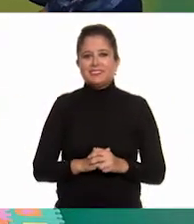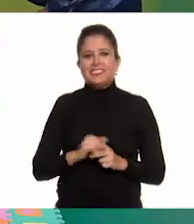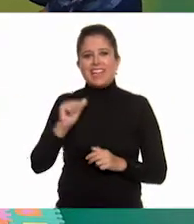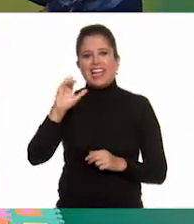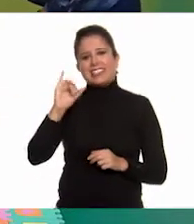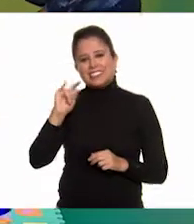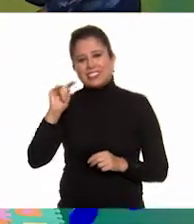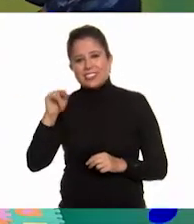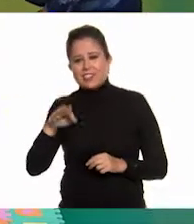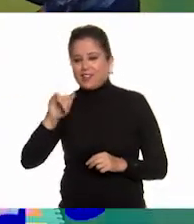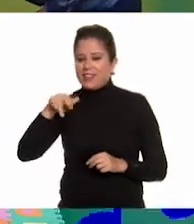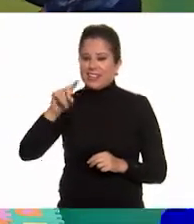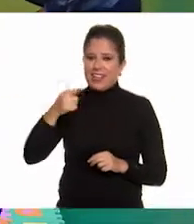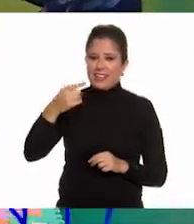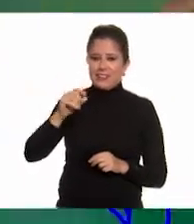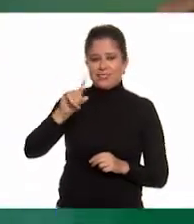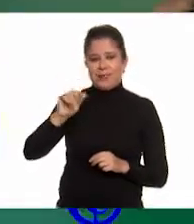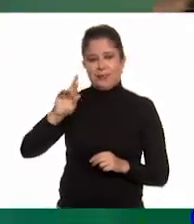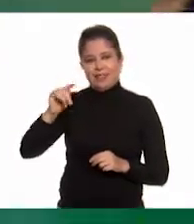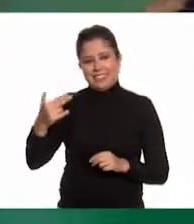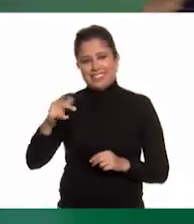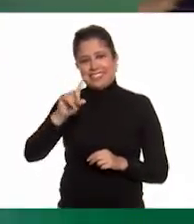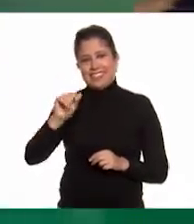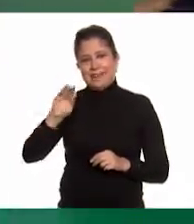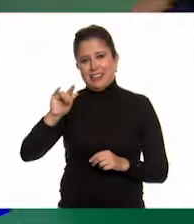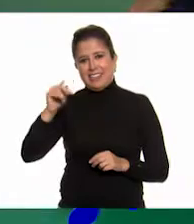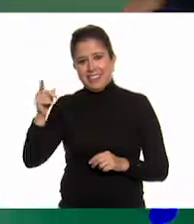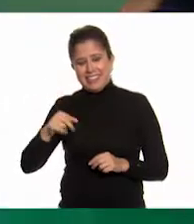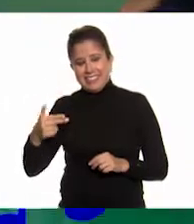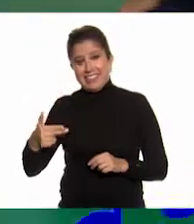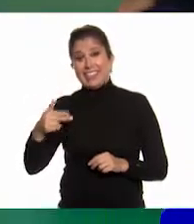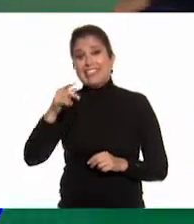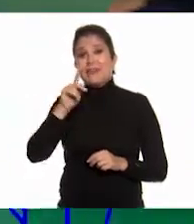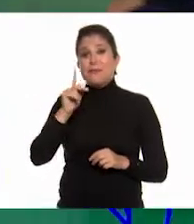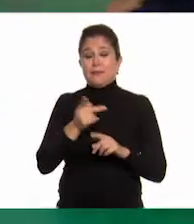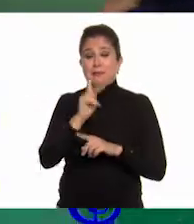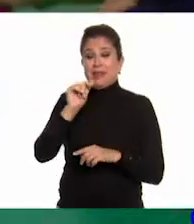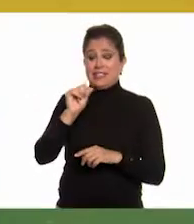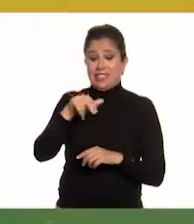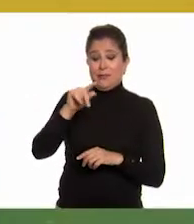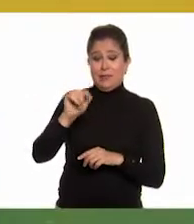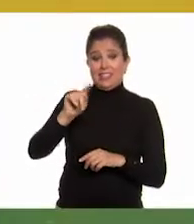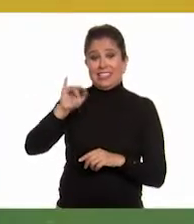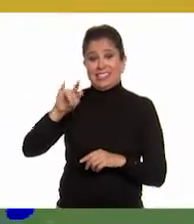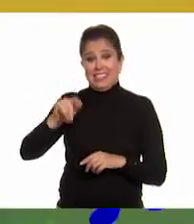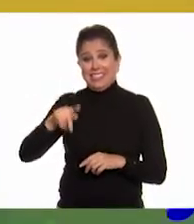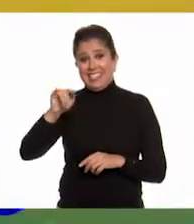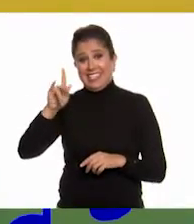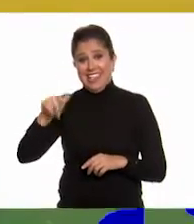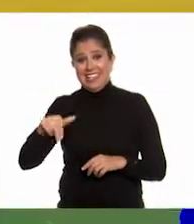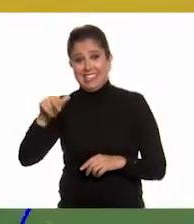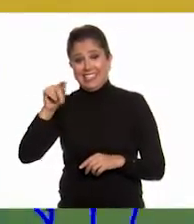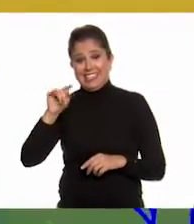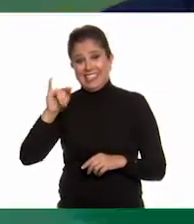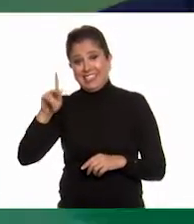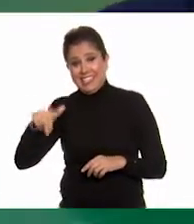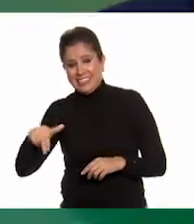Acitrón de un fandango, sango, sango, sabaré, sabaré, que va pasando con su triqui, triqui, tra, con su triqui, triqui, tra.